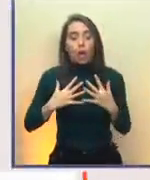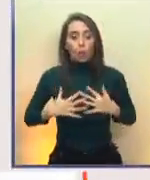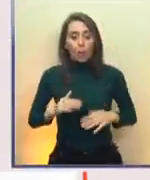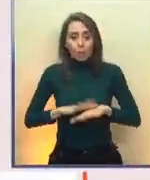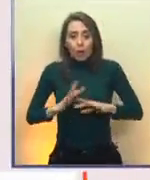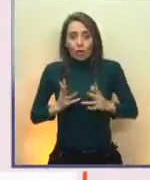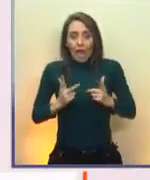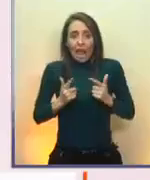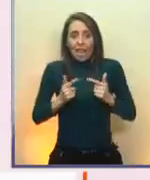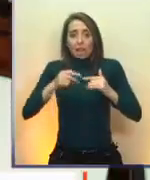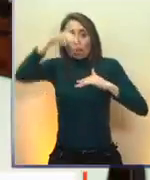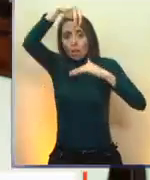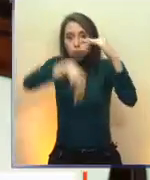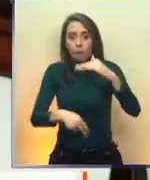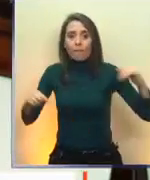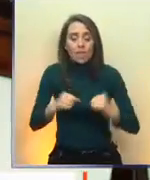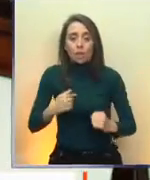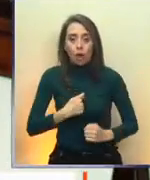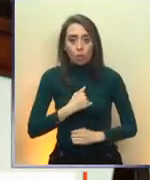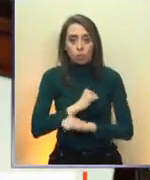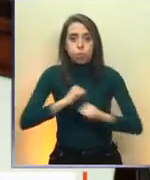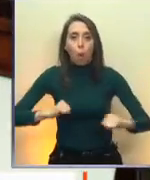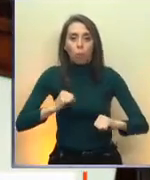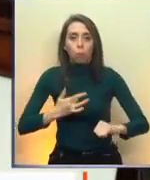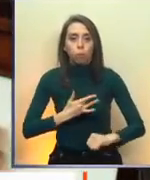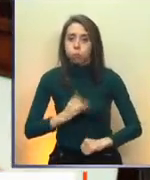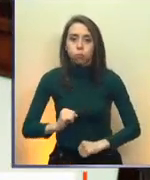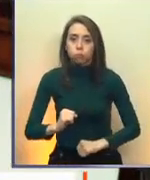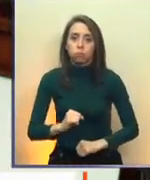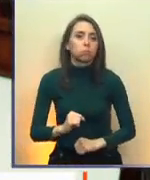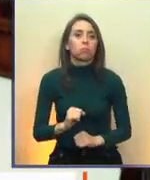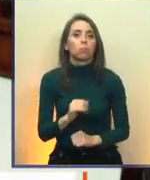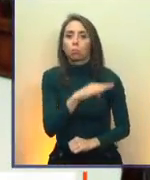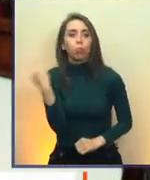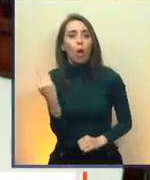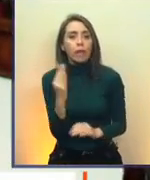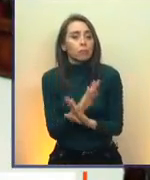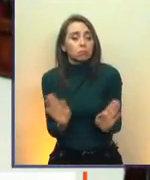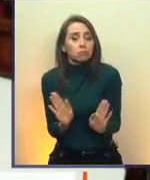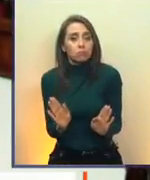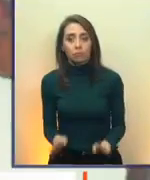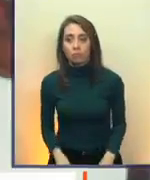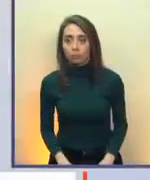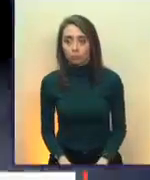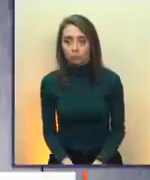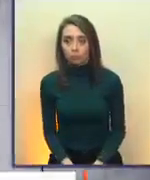temperatura, produce un infarto, un paro cardíaco y la muerte inminente.